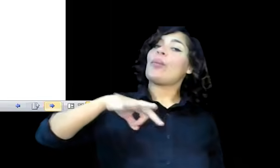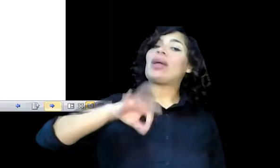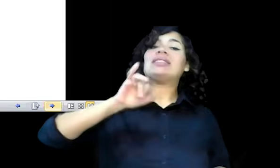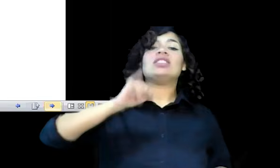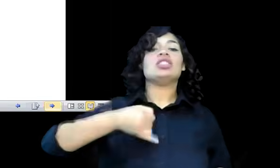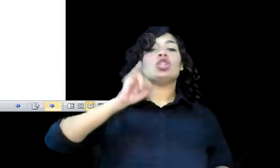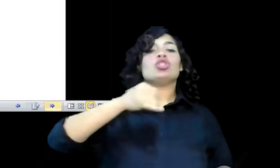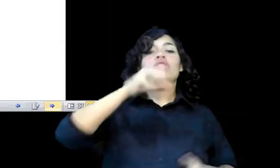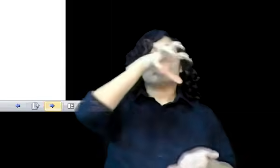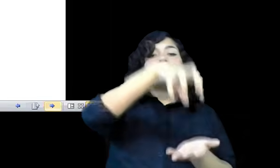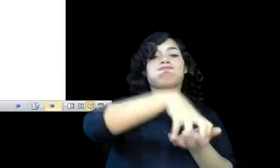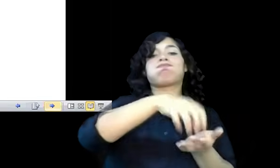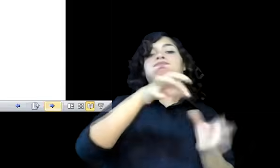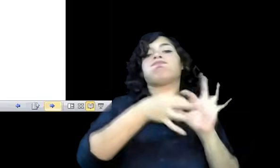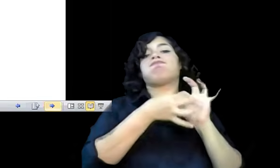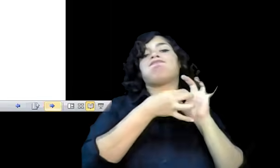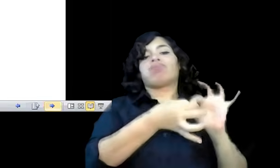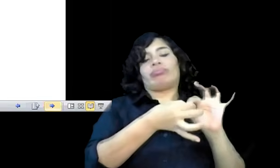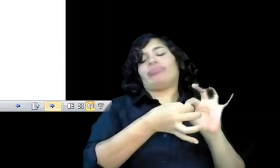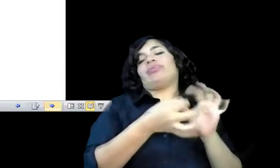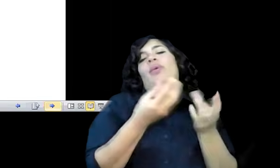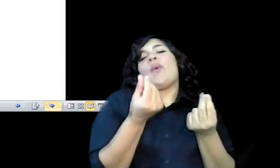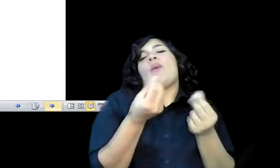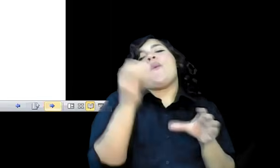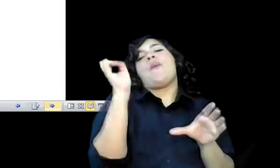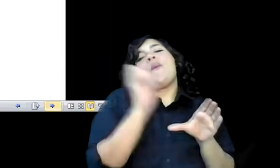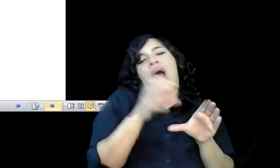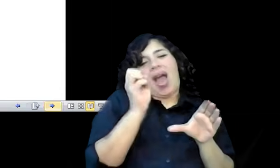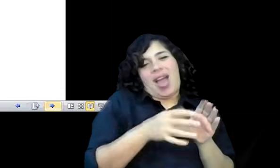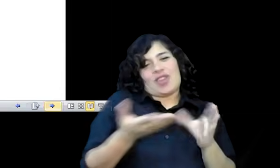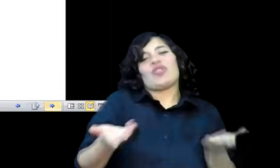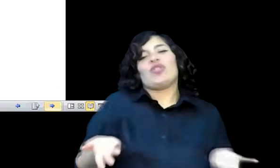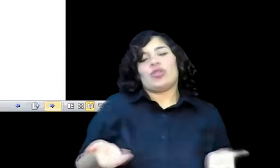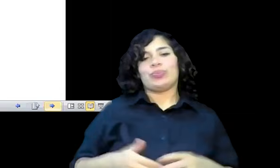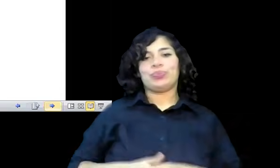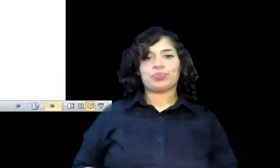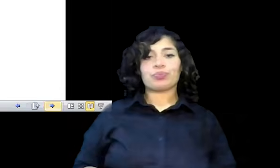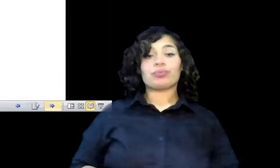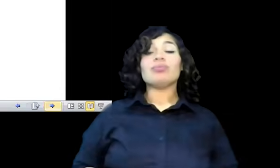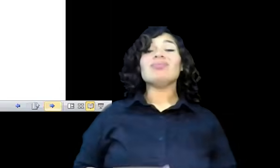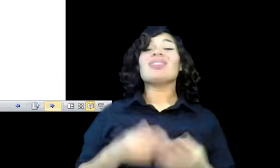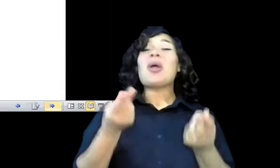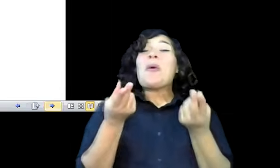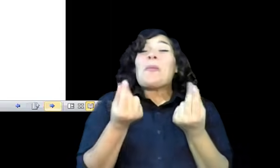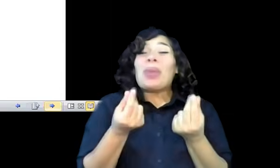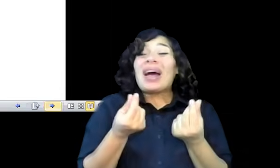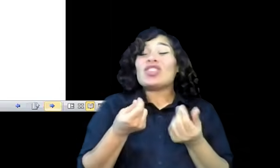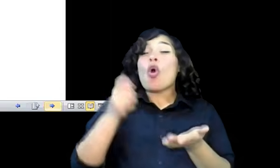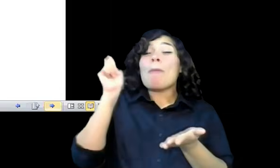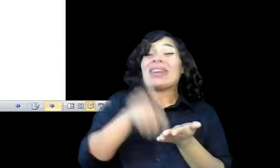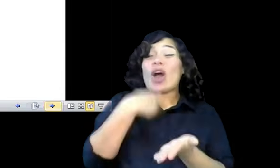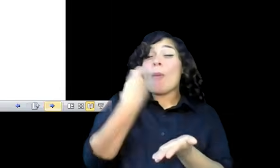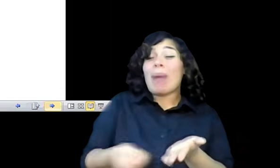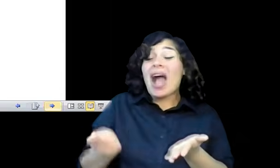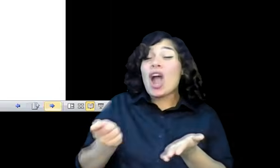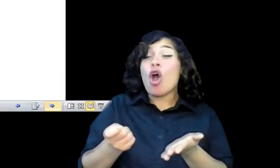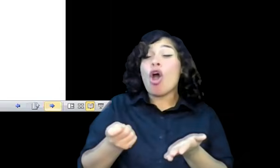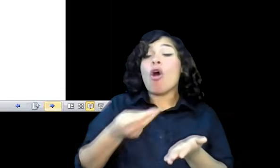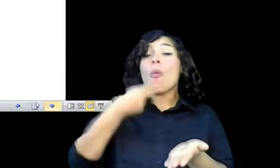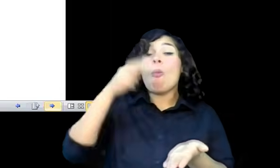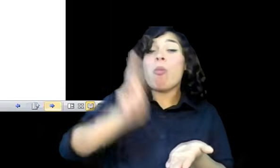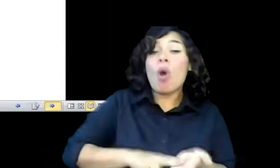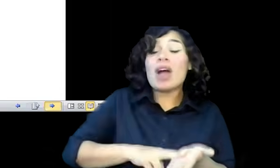entidades reguladas por la Ley de Entidades Financieras, o sea, en bancos. El saldo de la cuenta de Mercado Pago no está exento, es un bien